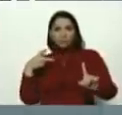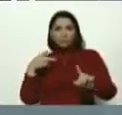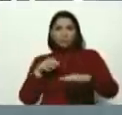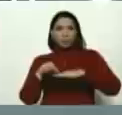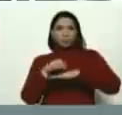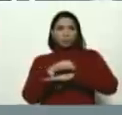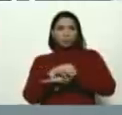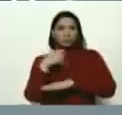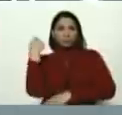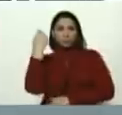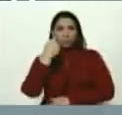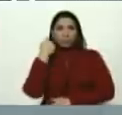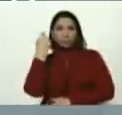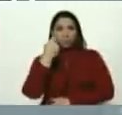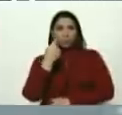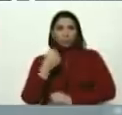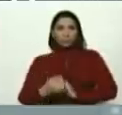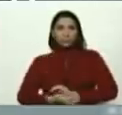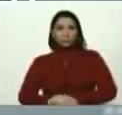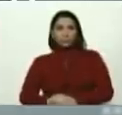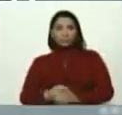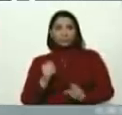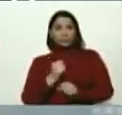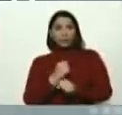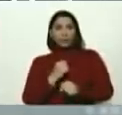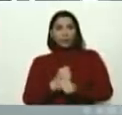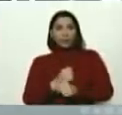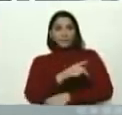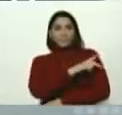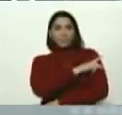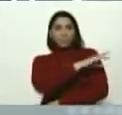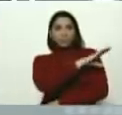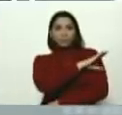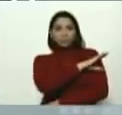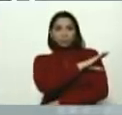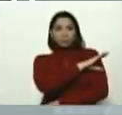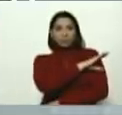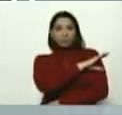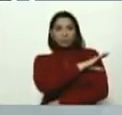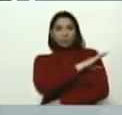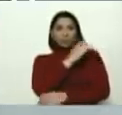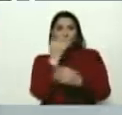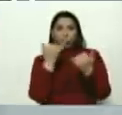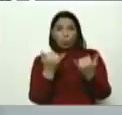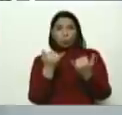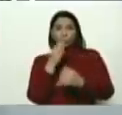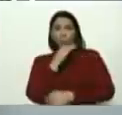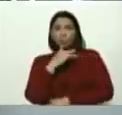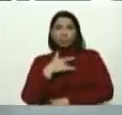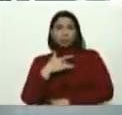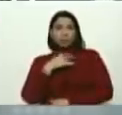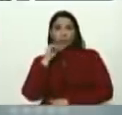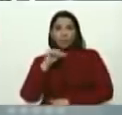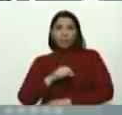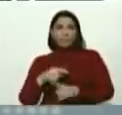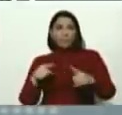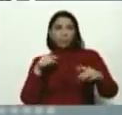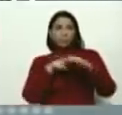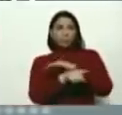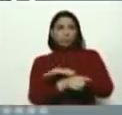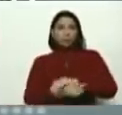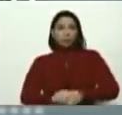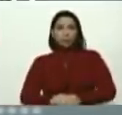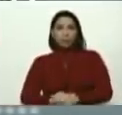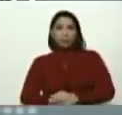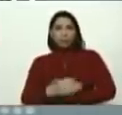municipio Atures, Puerto Ayacucho, trabaja en protección civil. Actualmente está asintomática y ya fue también ingresada a